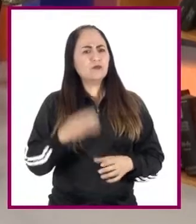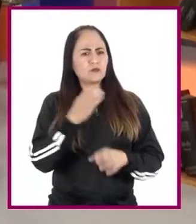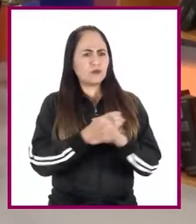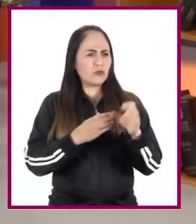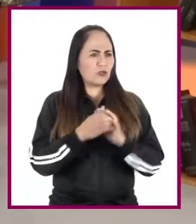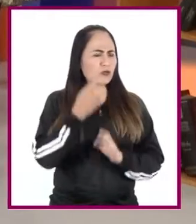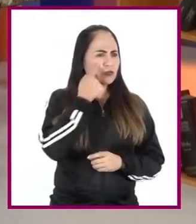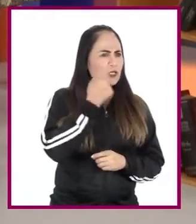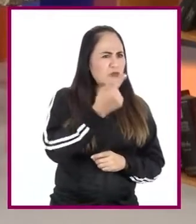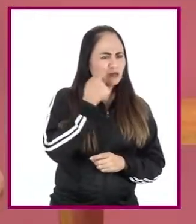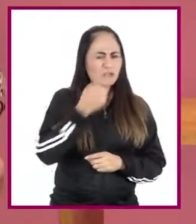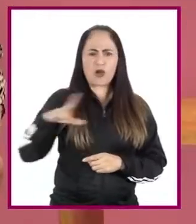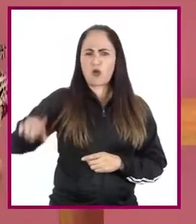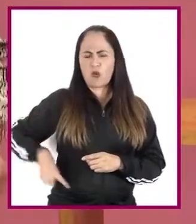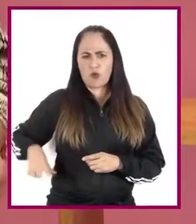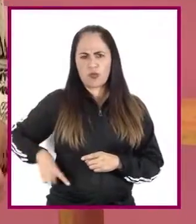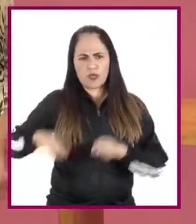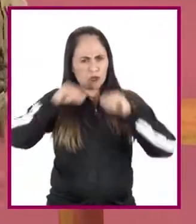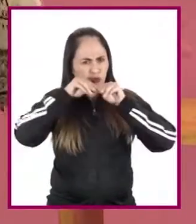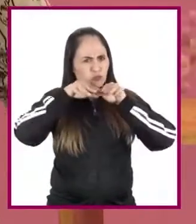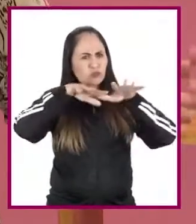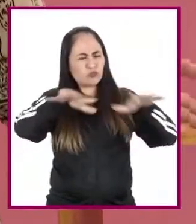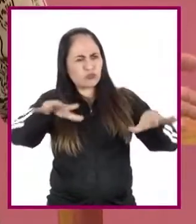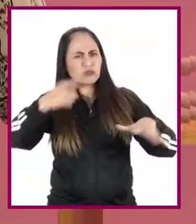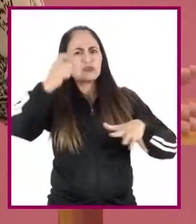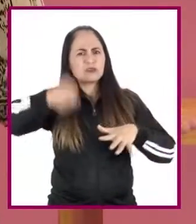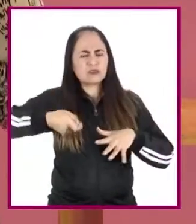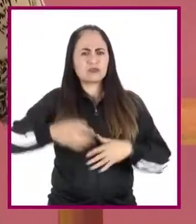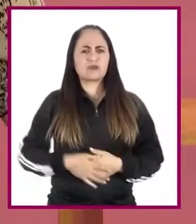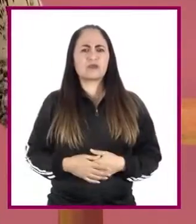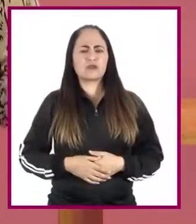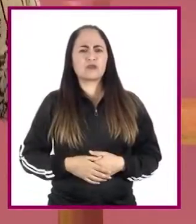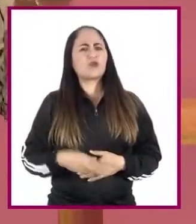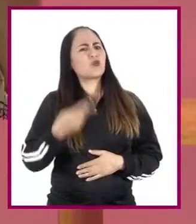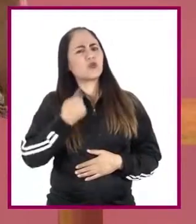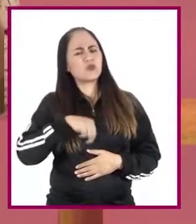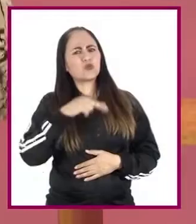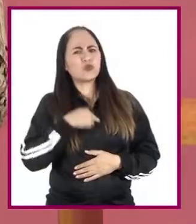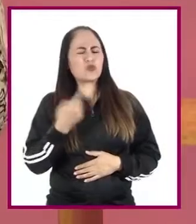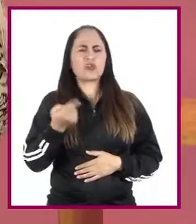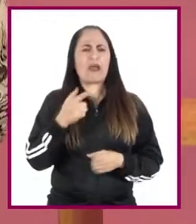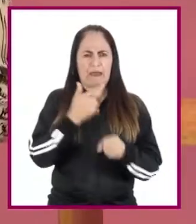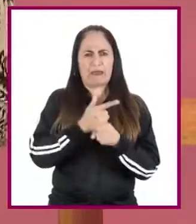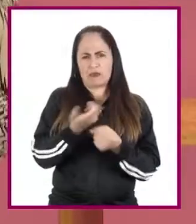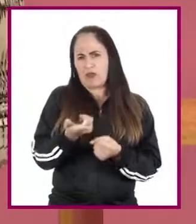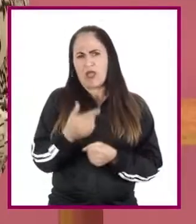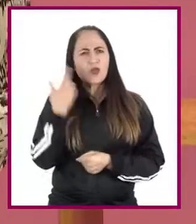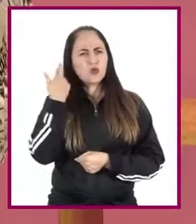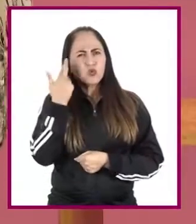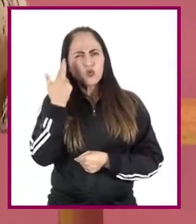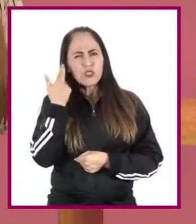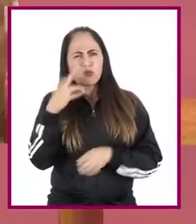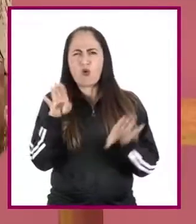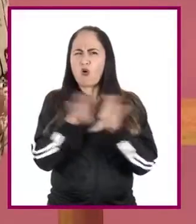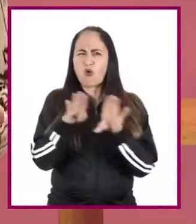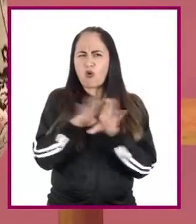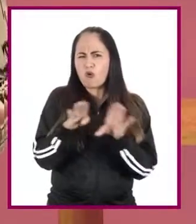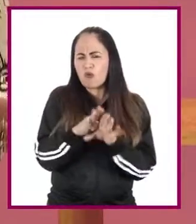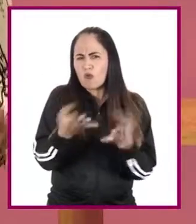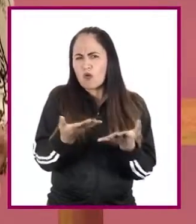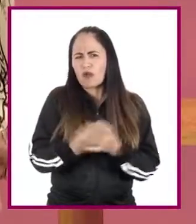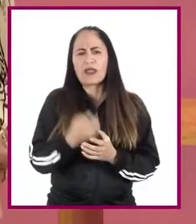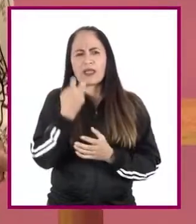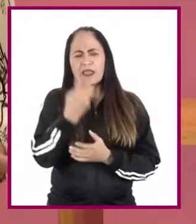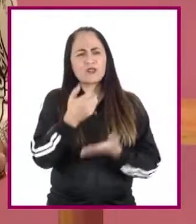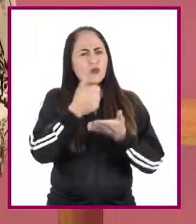en campañas oficiales. Es decir, cómo es que percibimos los sonidos utilizados en este tipo de campañas y cómo nos ayudan